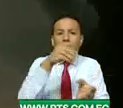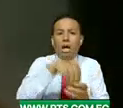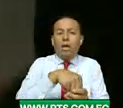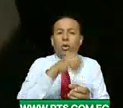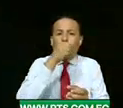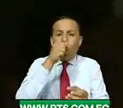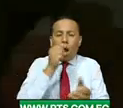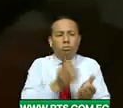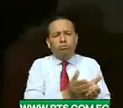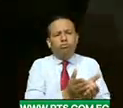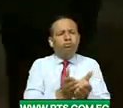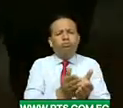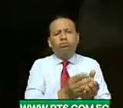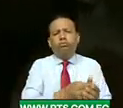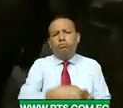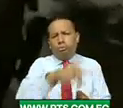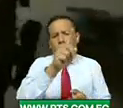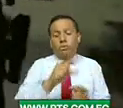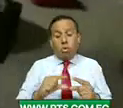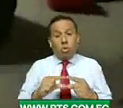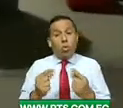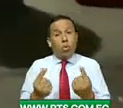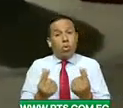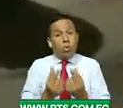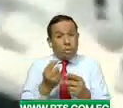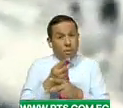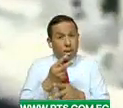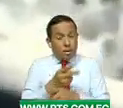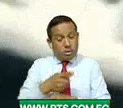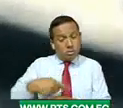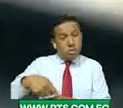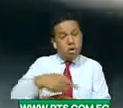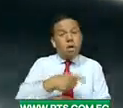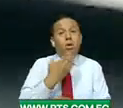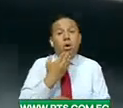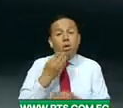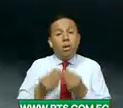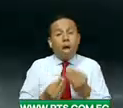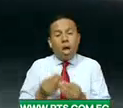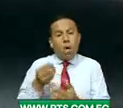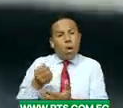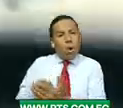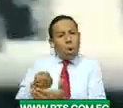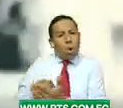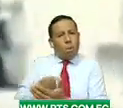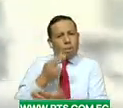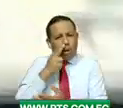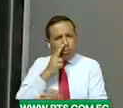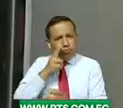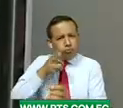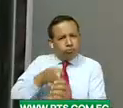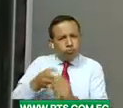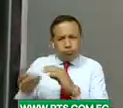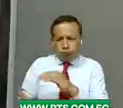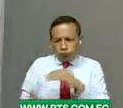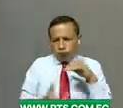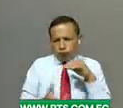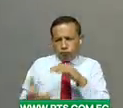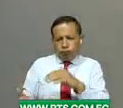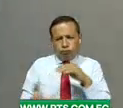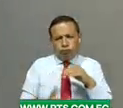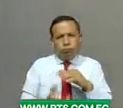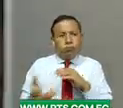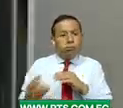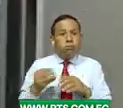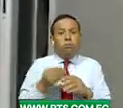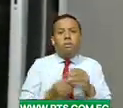Una presunta banda delictiva que operaba como el brazo logístico para el envío de droga en lanchas rápidas fue desarticulada en la provincia de Manabí. 17